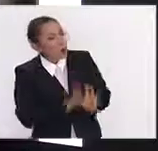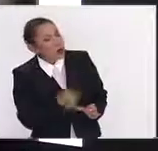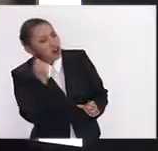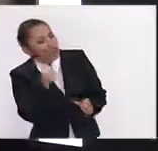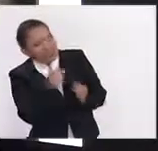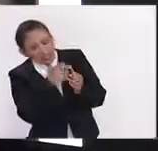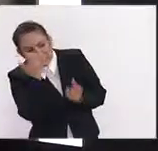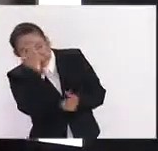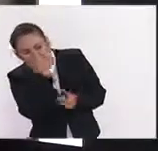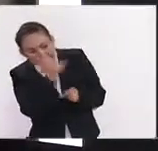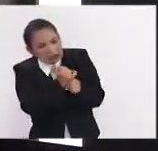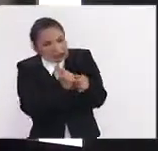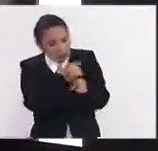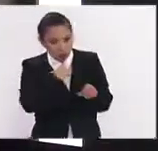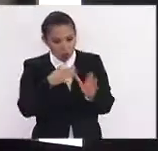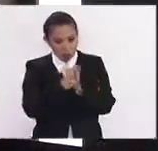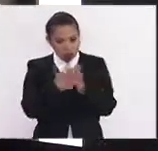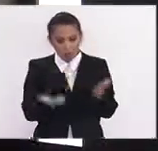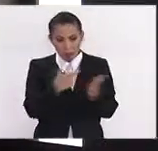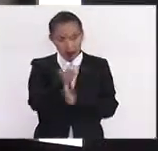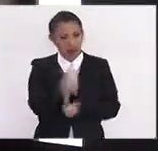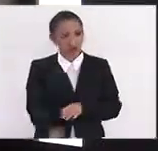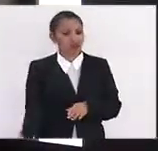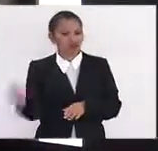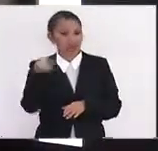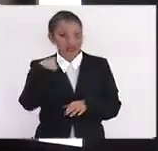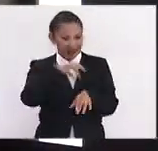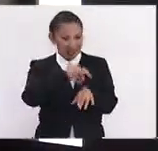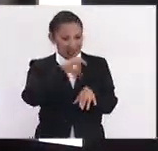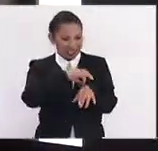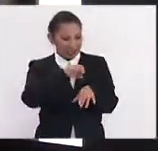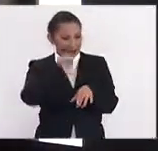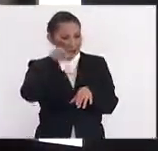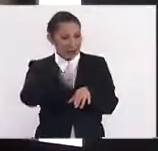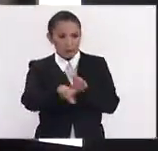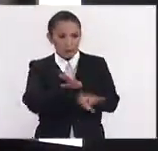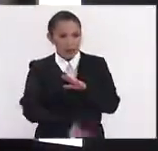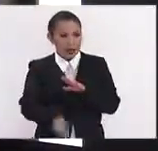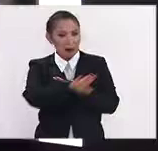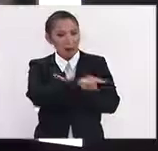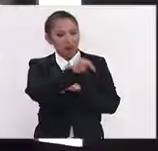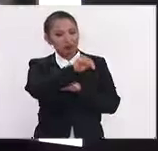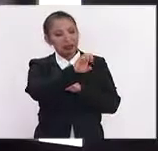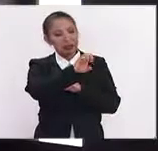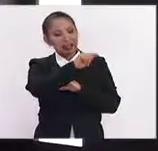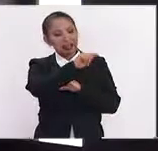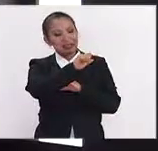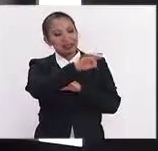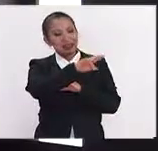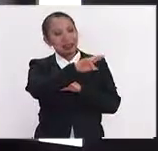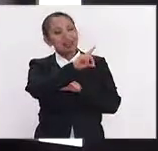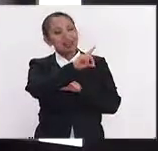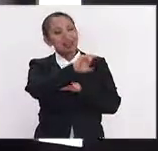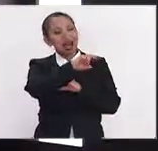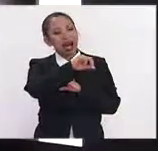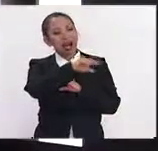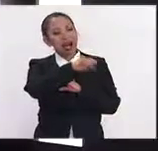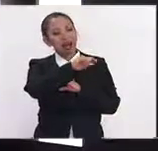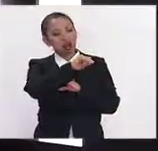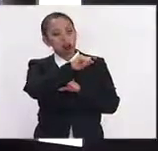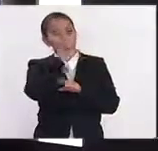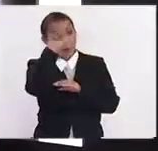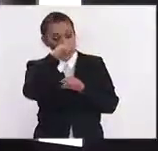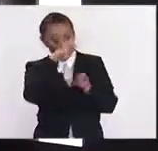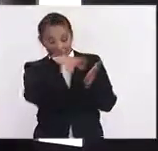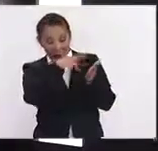a estudiar. Tengo un libro que es muy famoso, los que estudian medicina es básico, que es el Néter de anatomía. Entonces, para tú dibujar